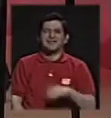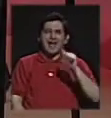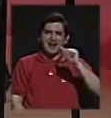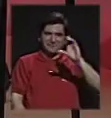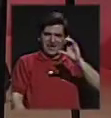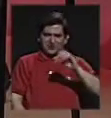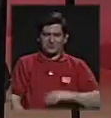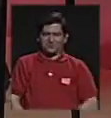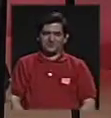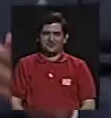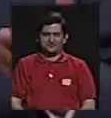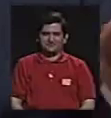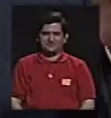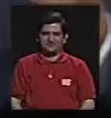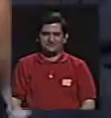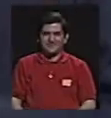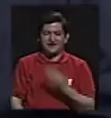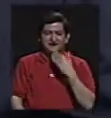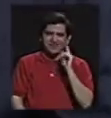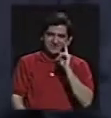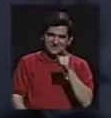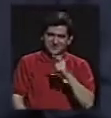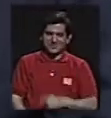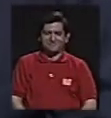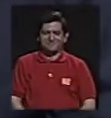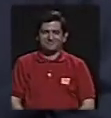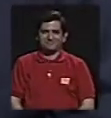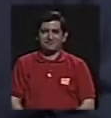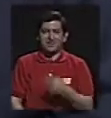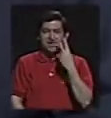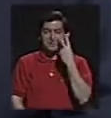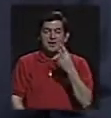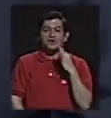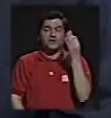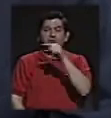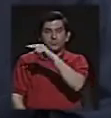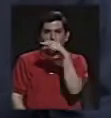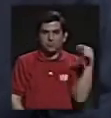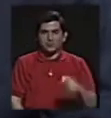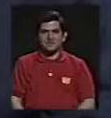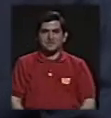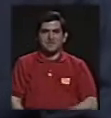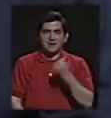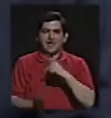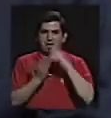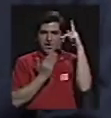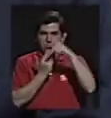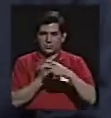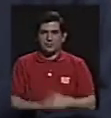Alberto. Muchas gracias a vos, Mauricio. Y nos vemos la próxima semana en